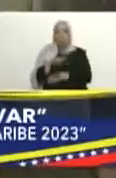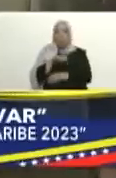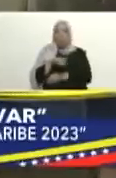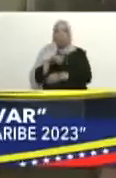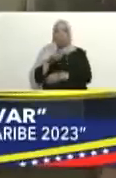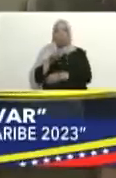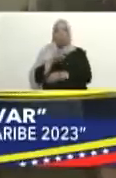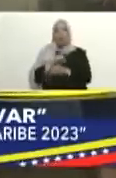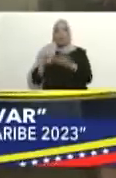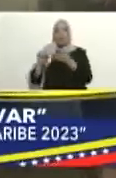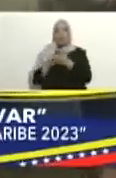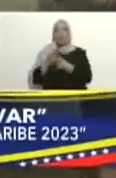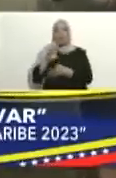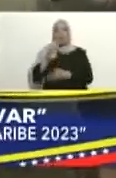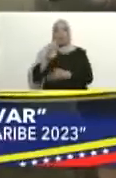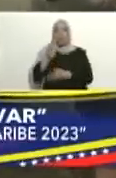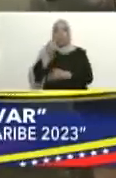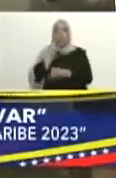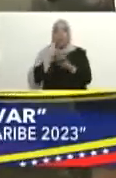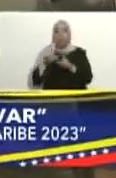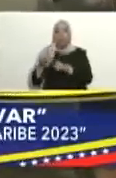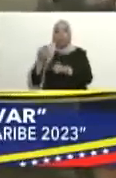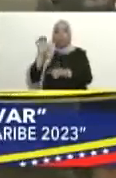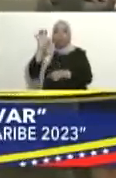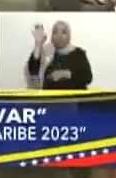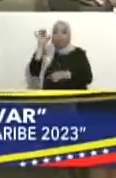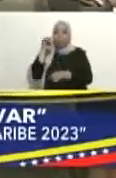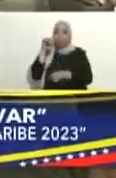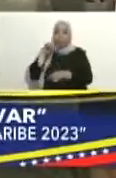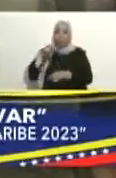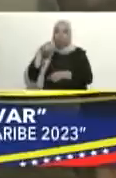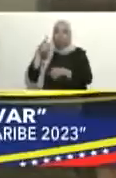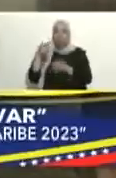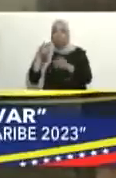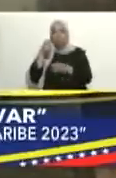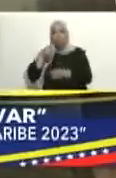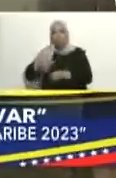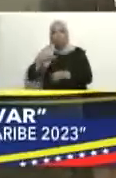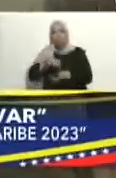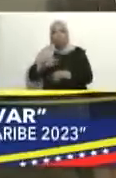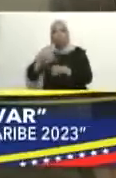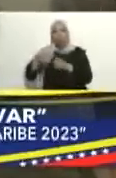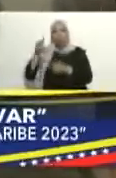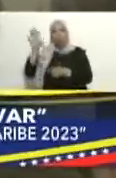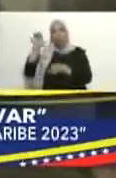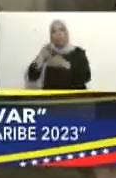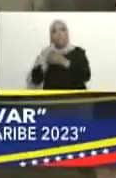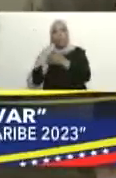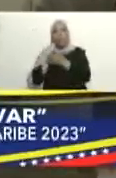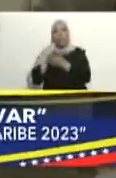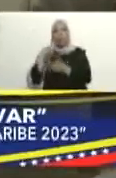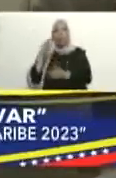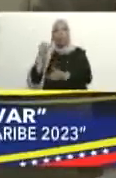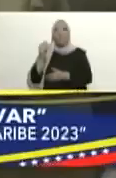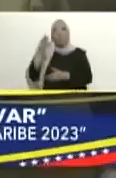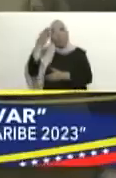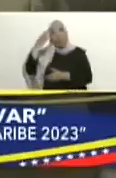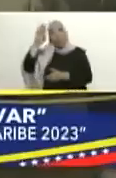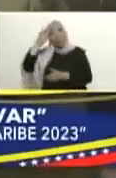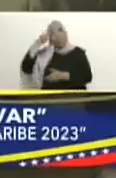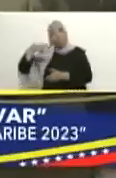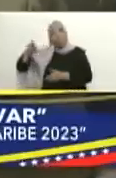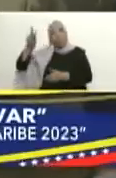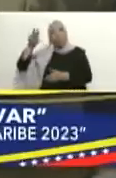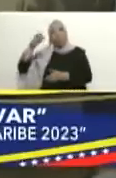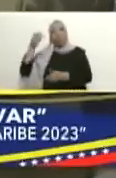San Cristóbal y Nieves, a nuestros pueblos hermanos de Barbados, Cuba, México, Colombia.